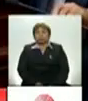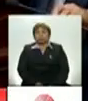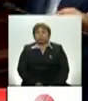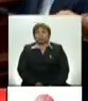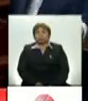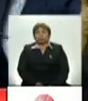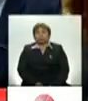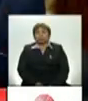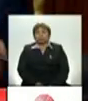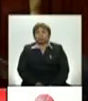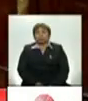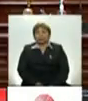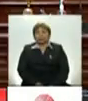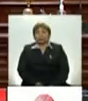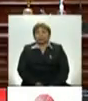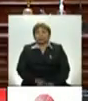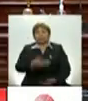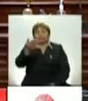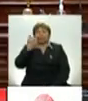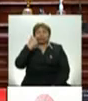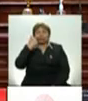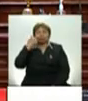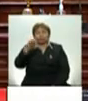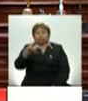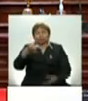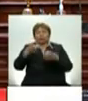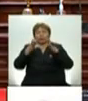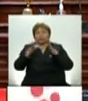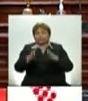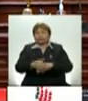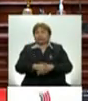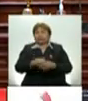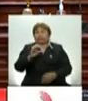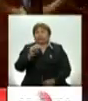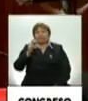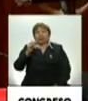que va a resolver el Comité Electoral Nacional de Acción Popular. Vamos a...